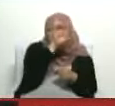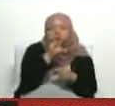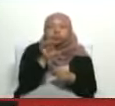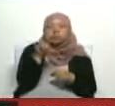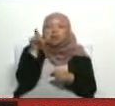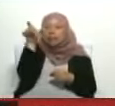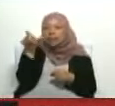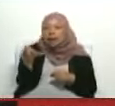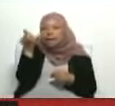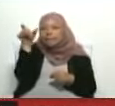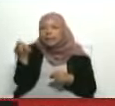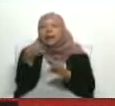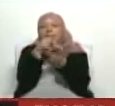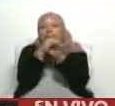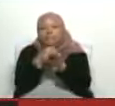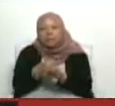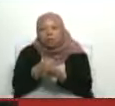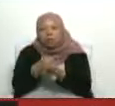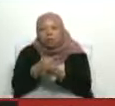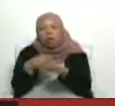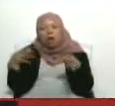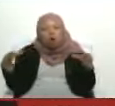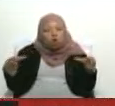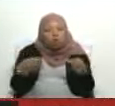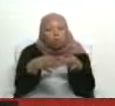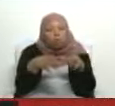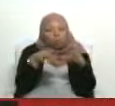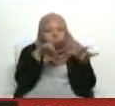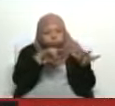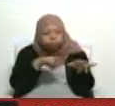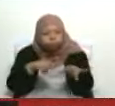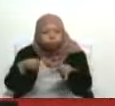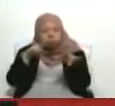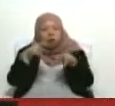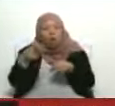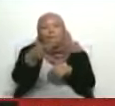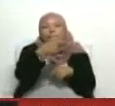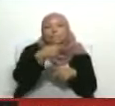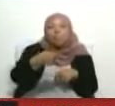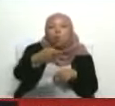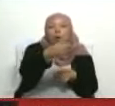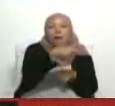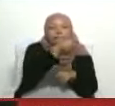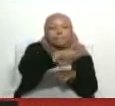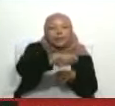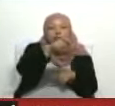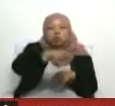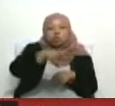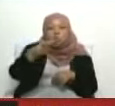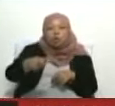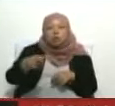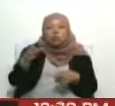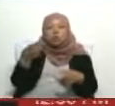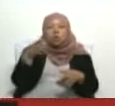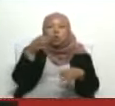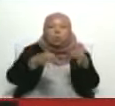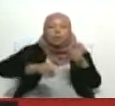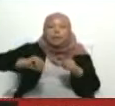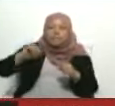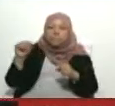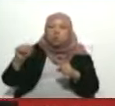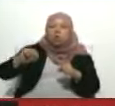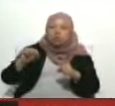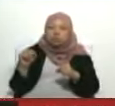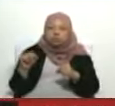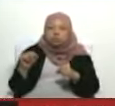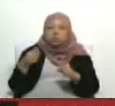conspiradores operaban en reuniones a los fines de captar miembros de organismos de seguridad